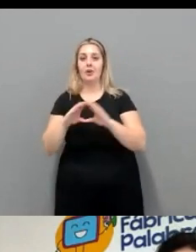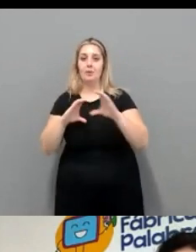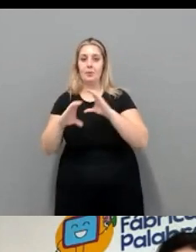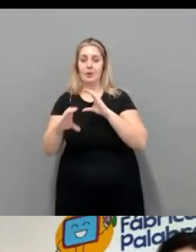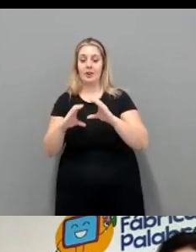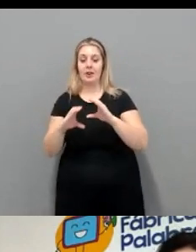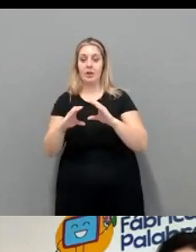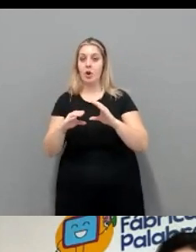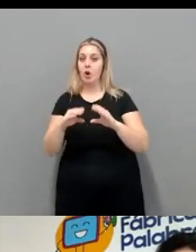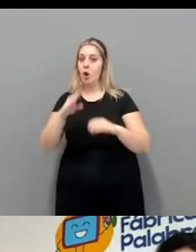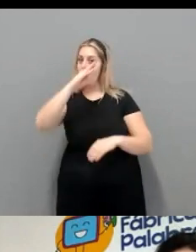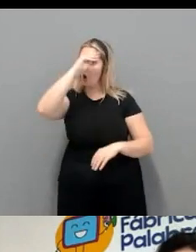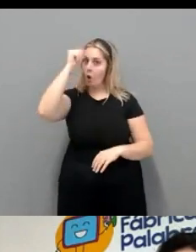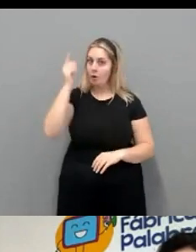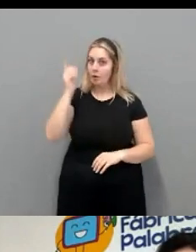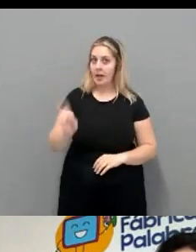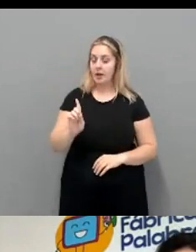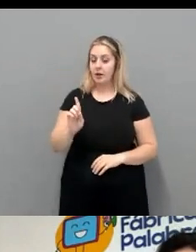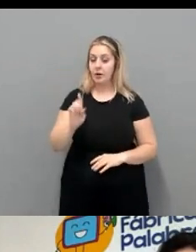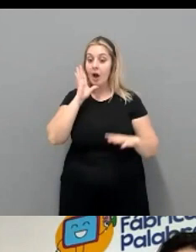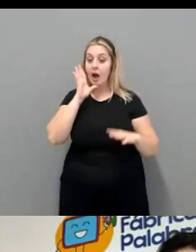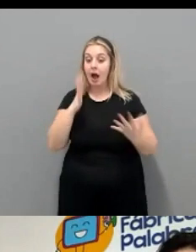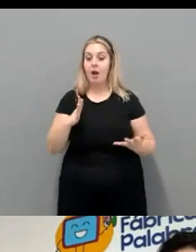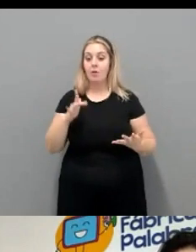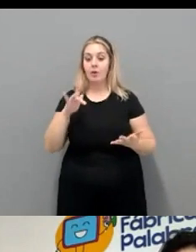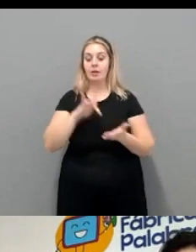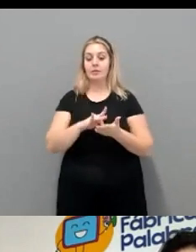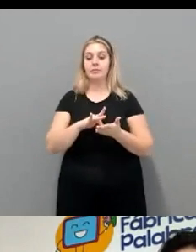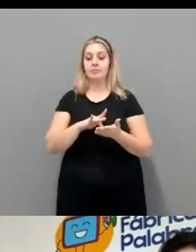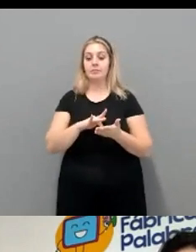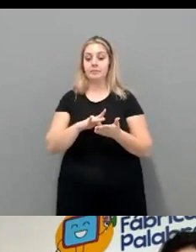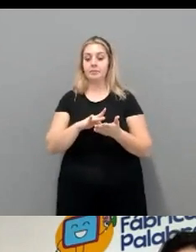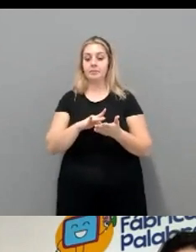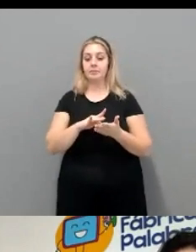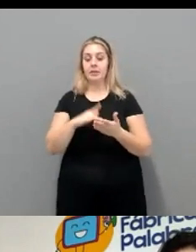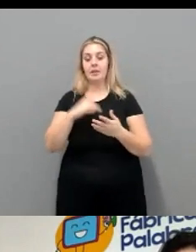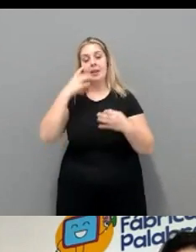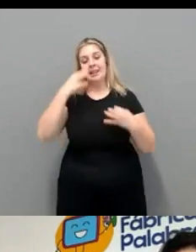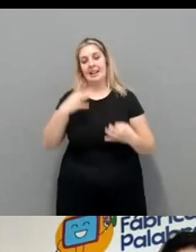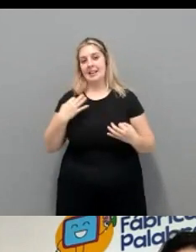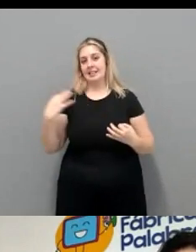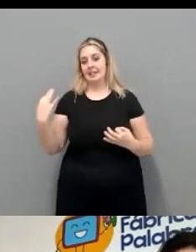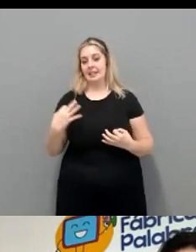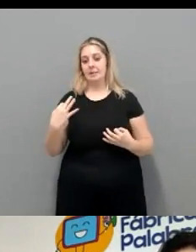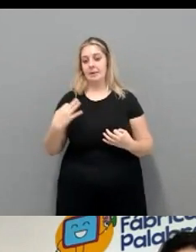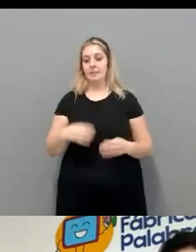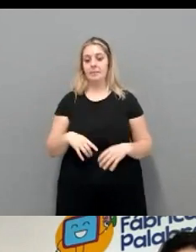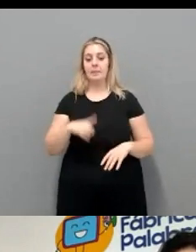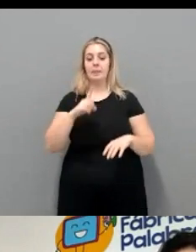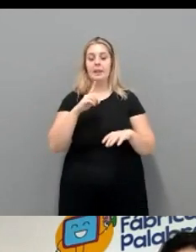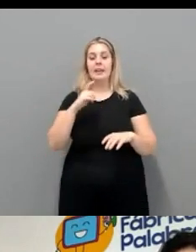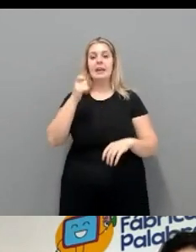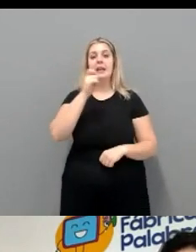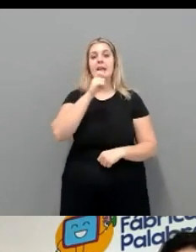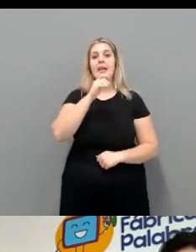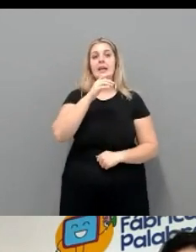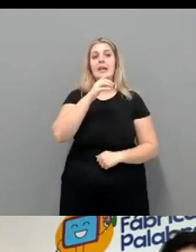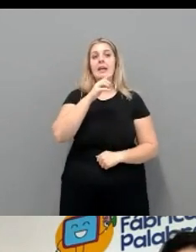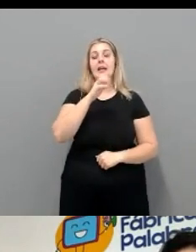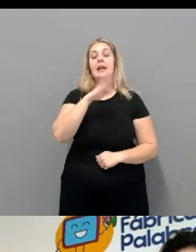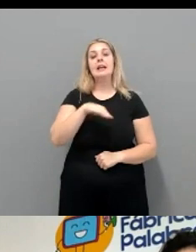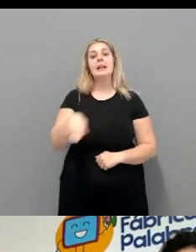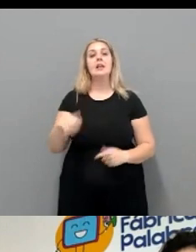No olvidemos que actualmente es una mención y seamos realistas. ¿Cuánto tiempo pasan los niños con necesidades